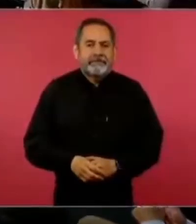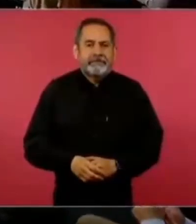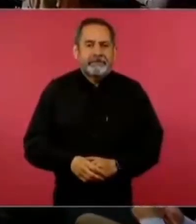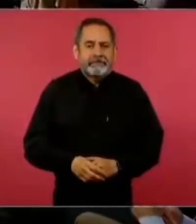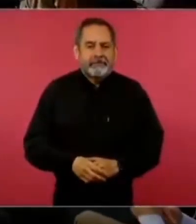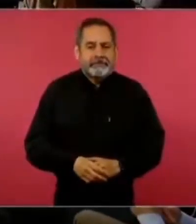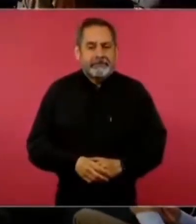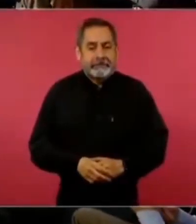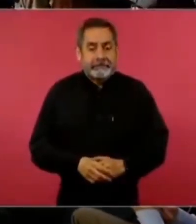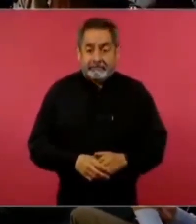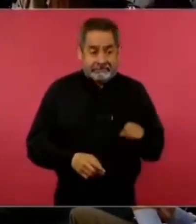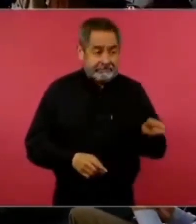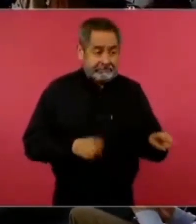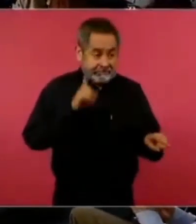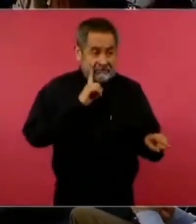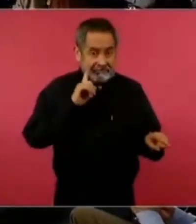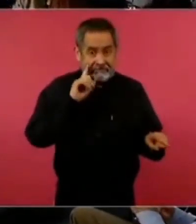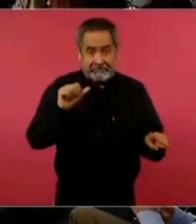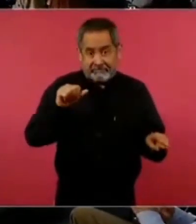Y ella